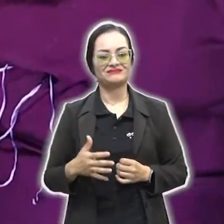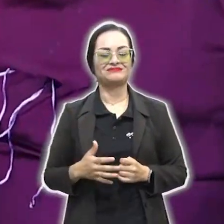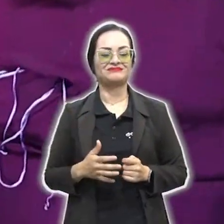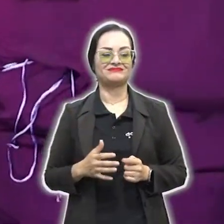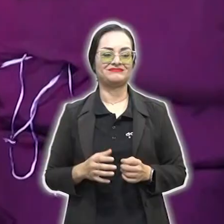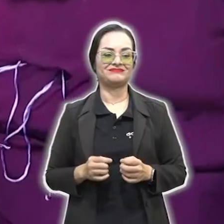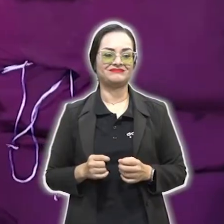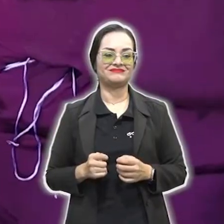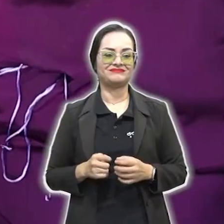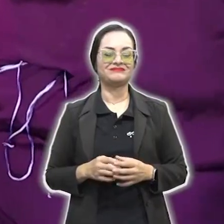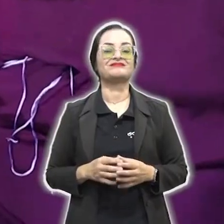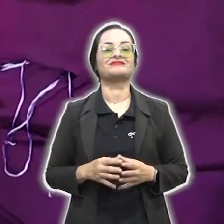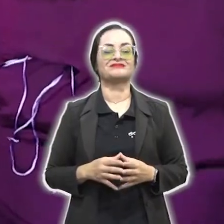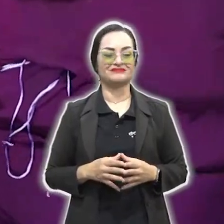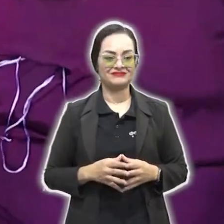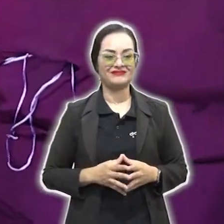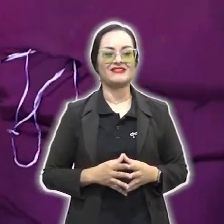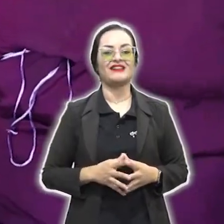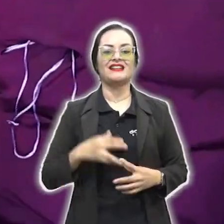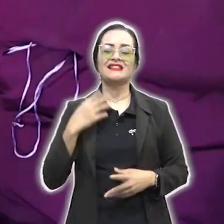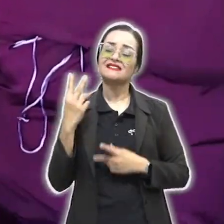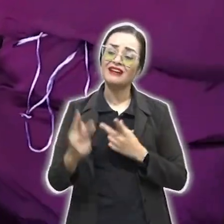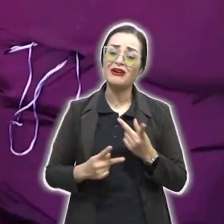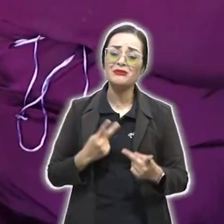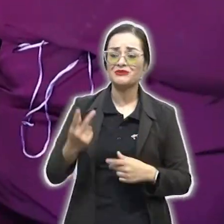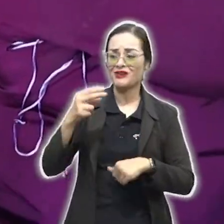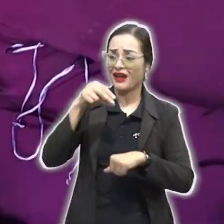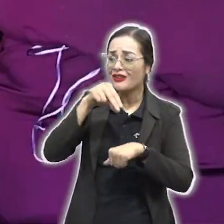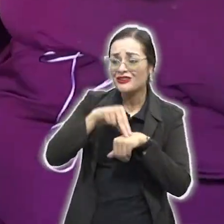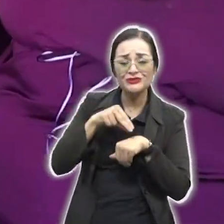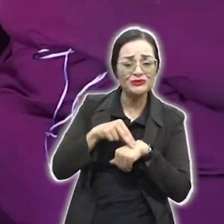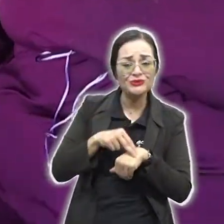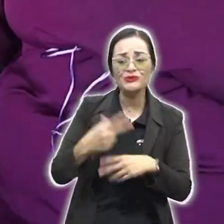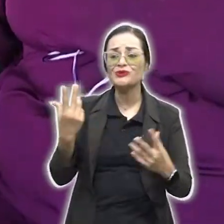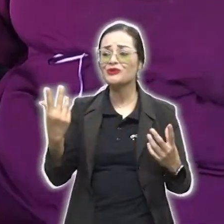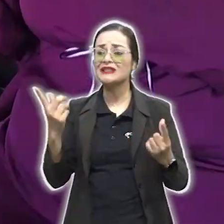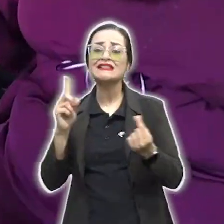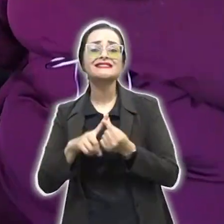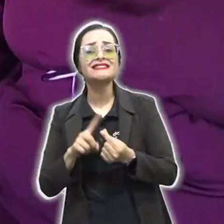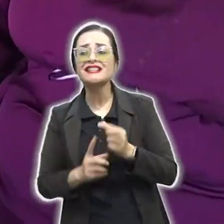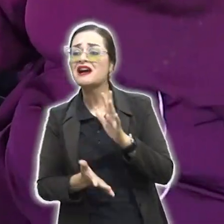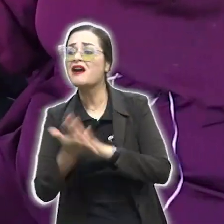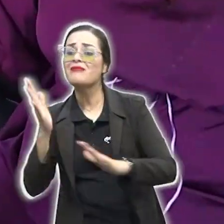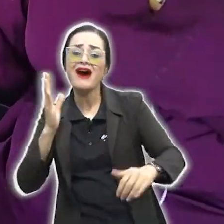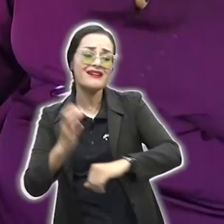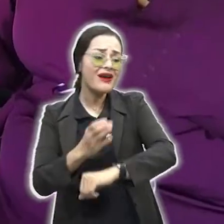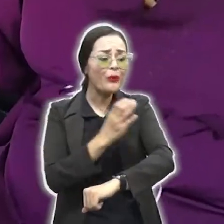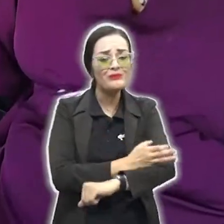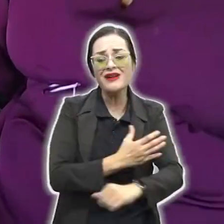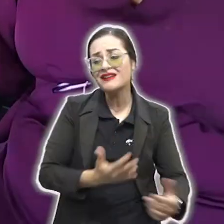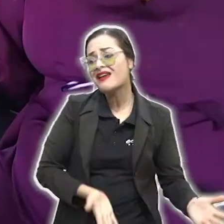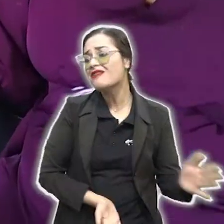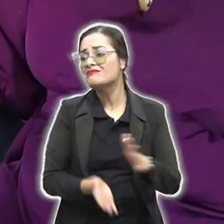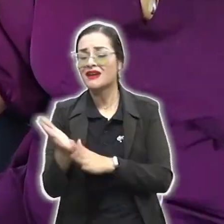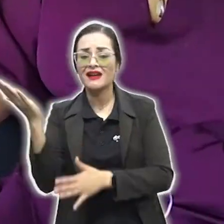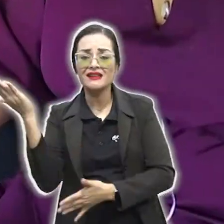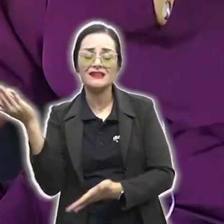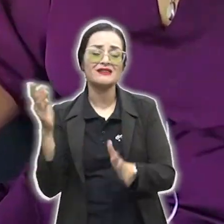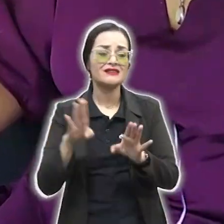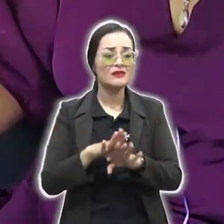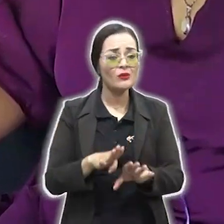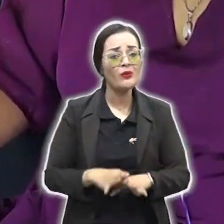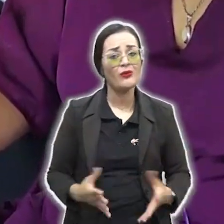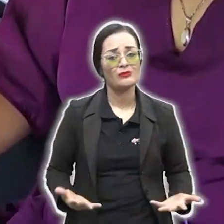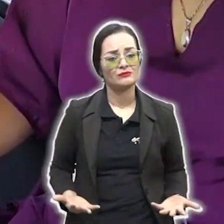bastante. Sí. Y ya me estaba preguntando por los médicos, que si quién va a ir. Y